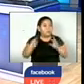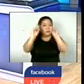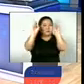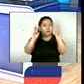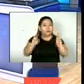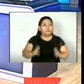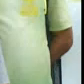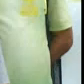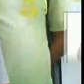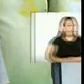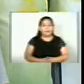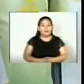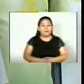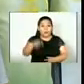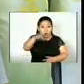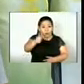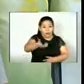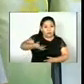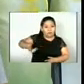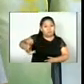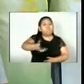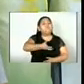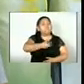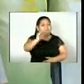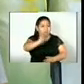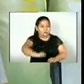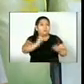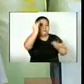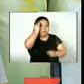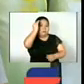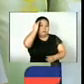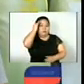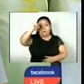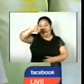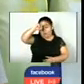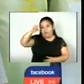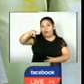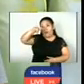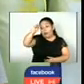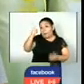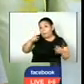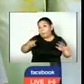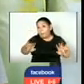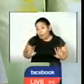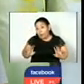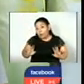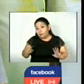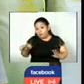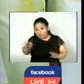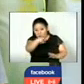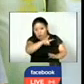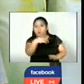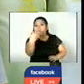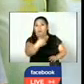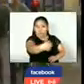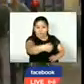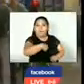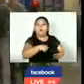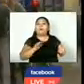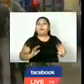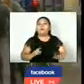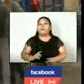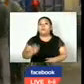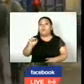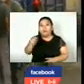titulares. Nosotros estamos dispuestos a trabajar, pero también necesitamos que ellos de inmediato los cancelen el salario.